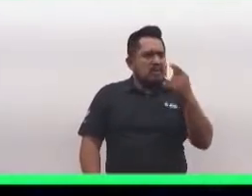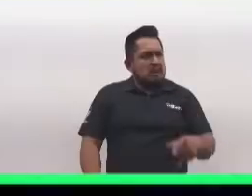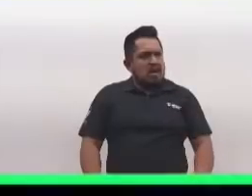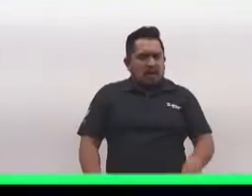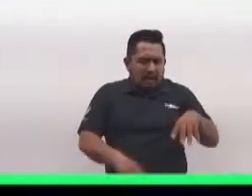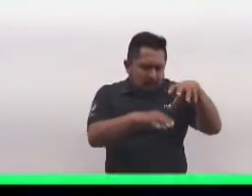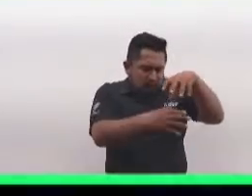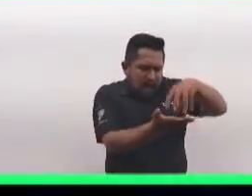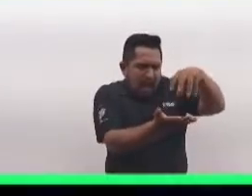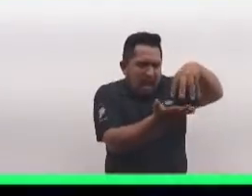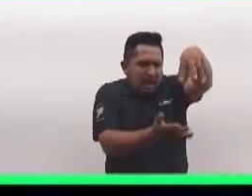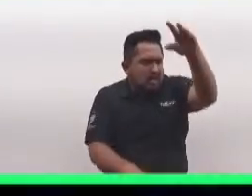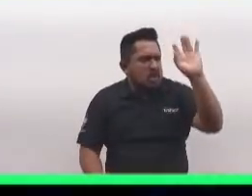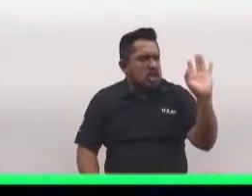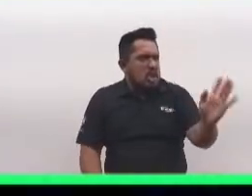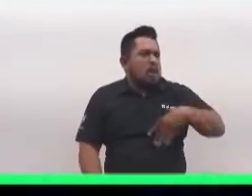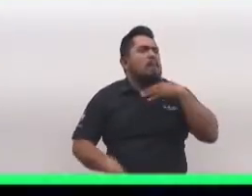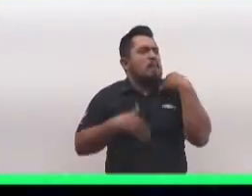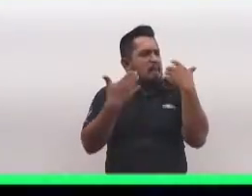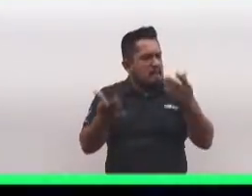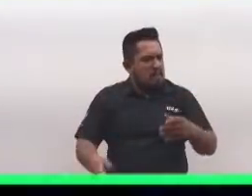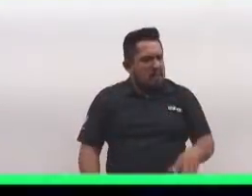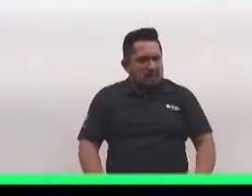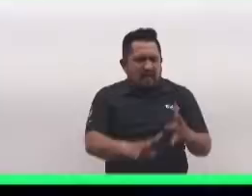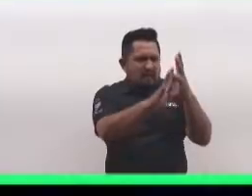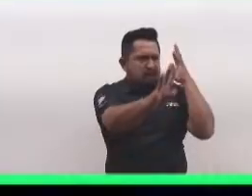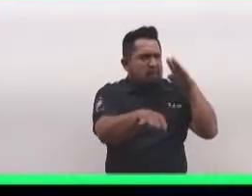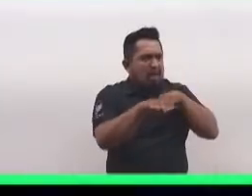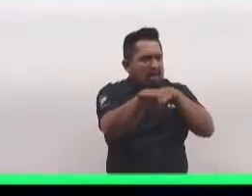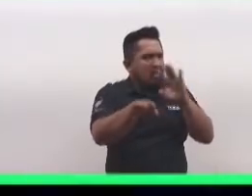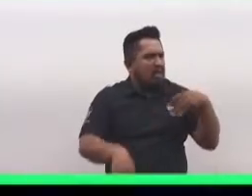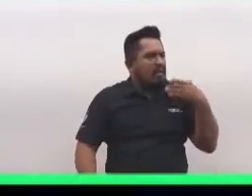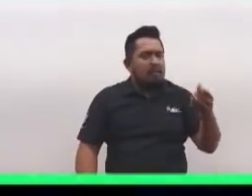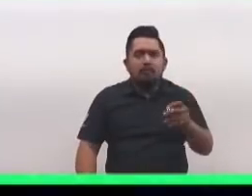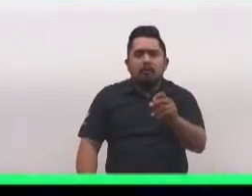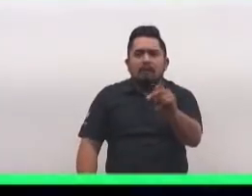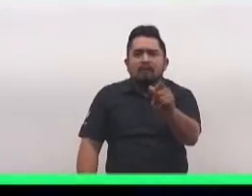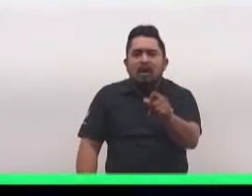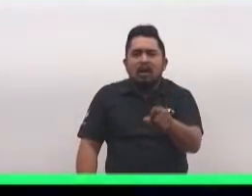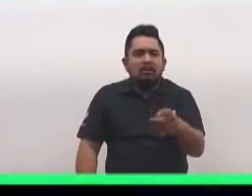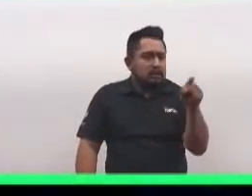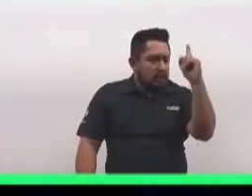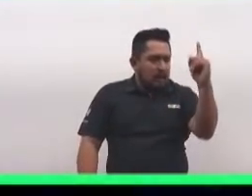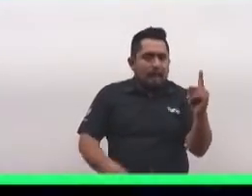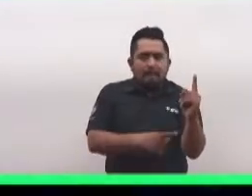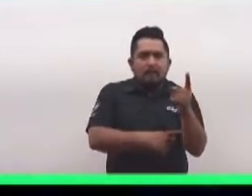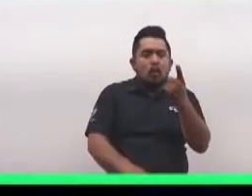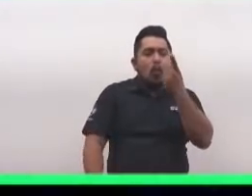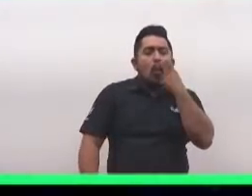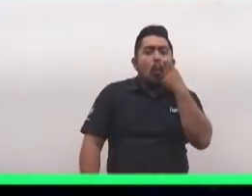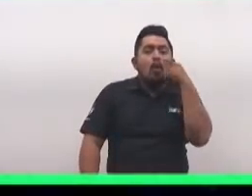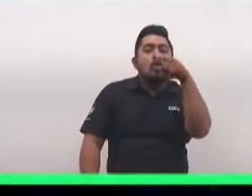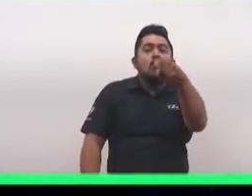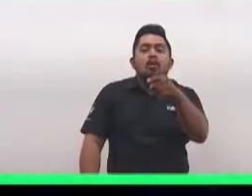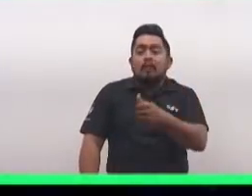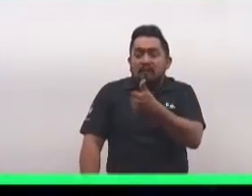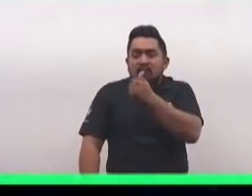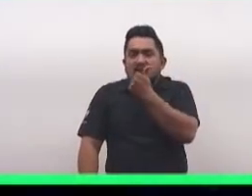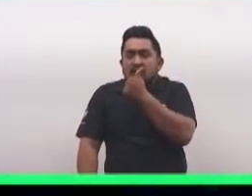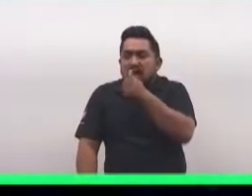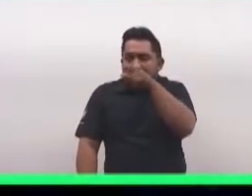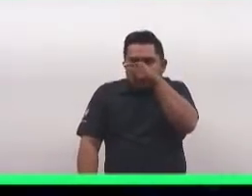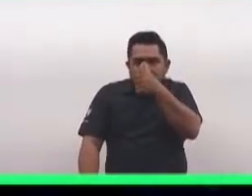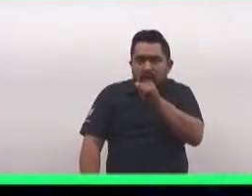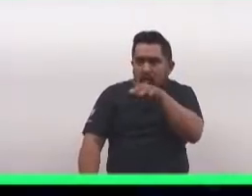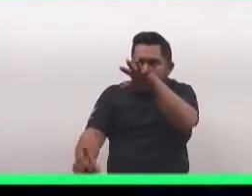conos en toda la carretera yo no sé por qué generan tanto tráfico se lo voy a decir bien fácil porque andan buscando los borrachos que conducen